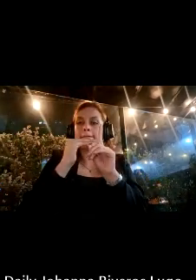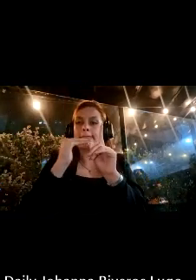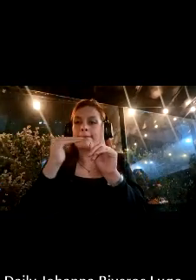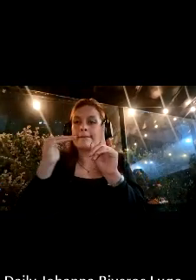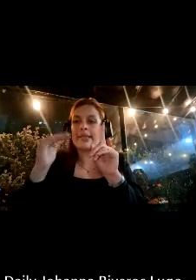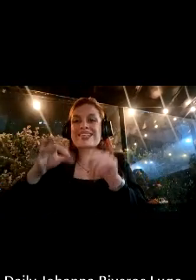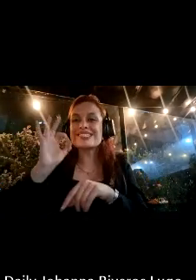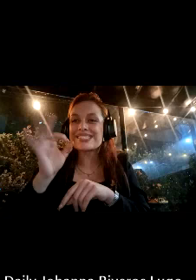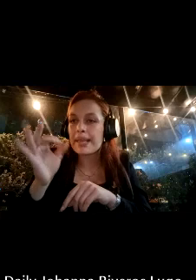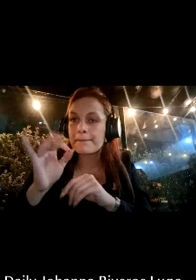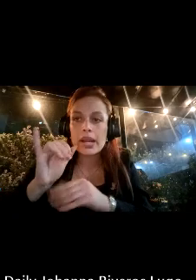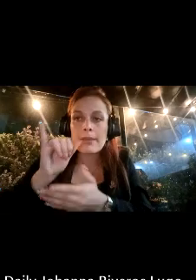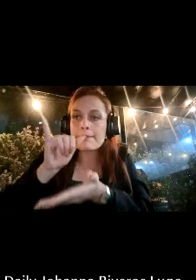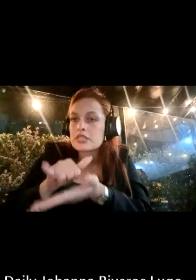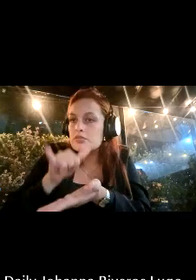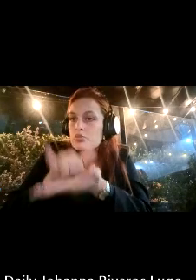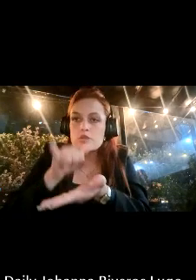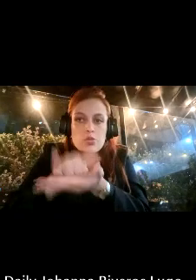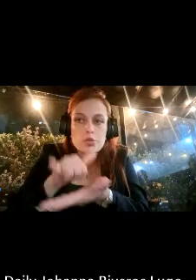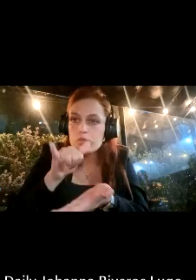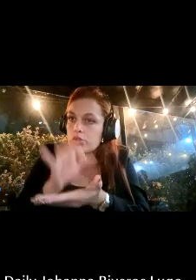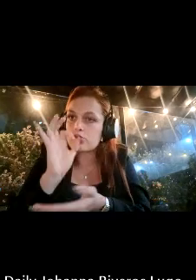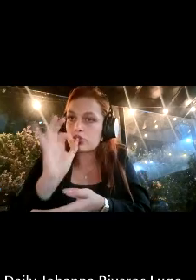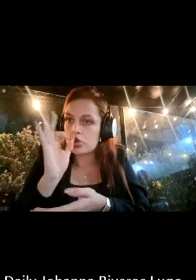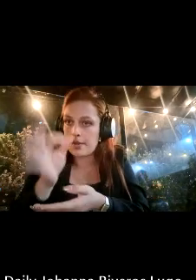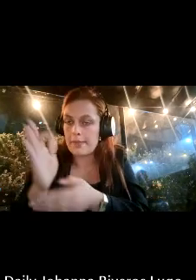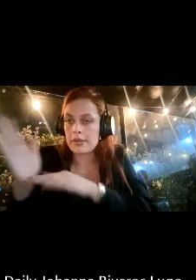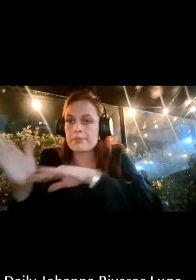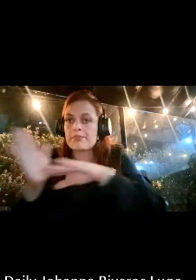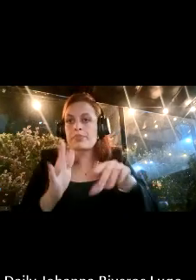¿cierto? Para hacernos una idea,